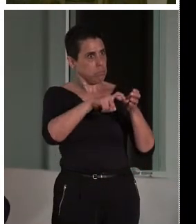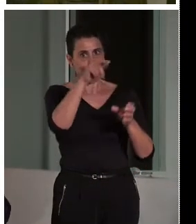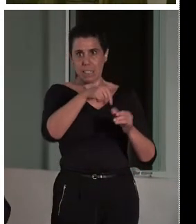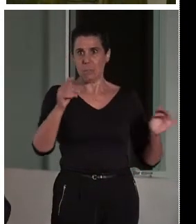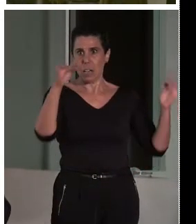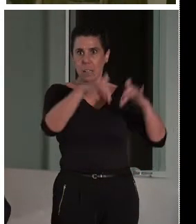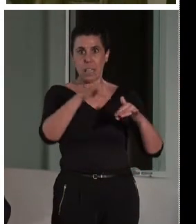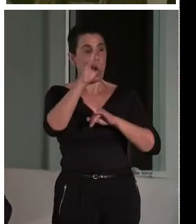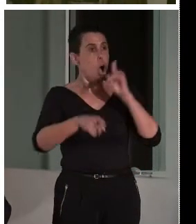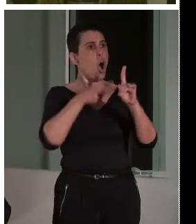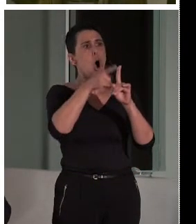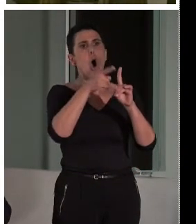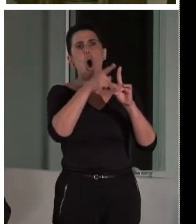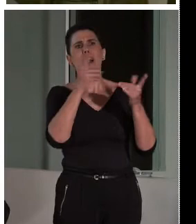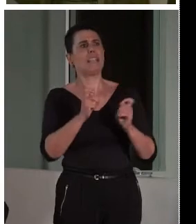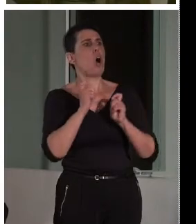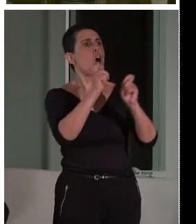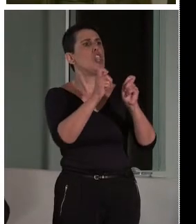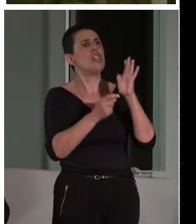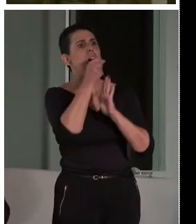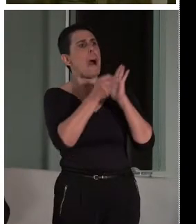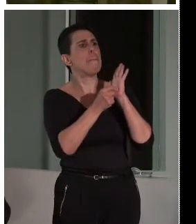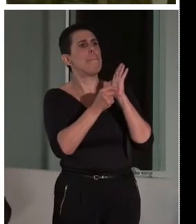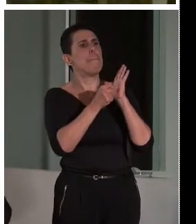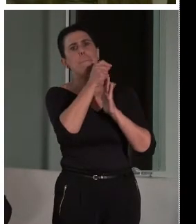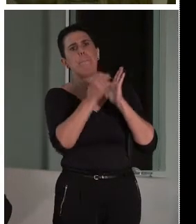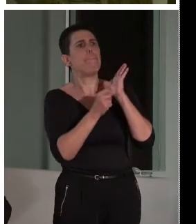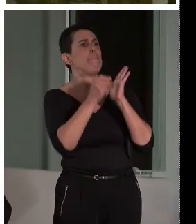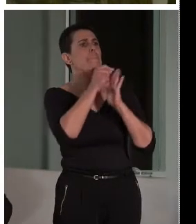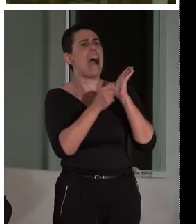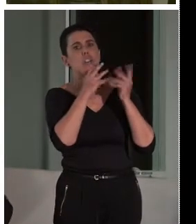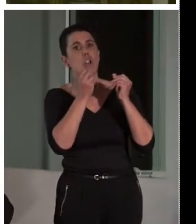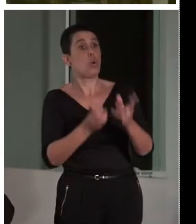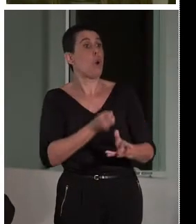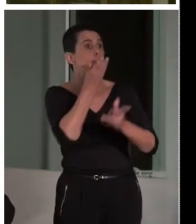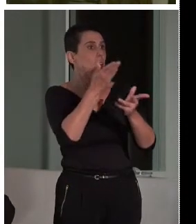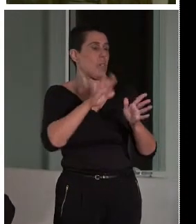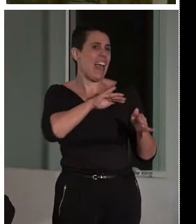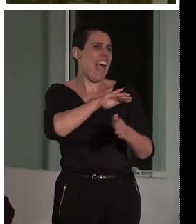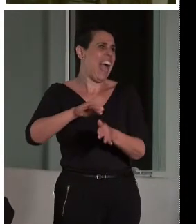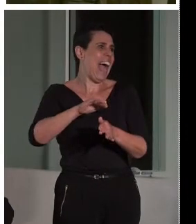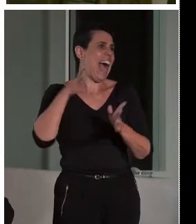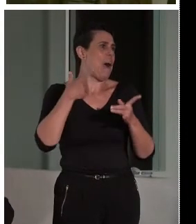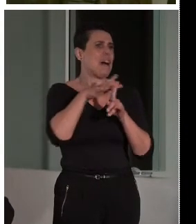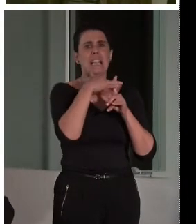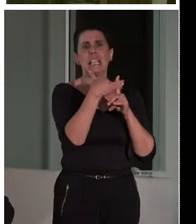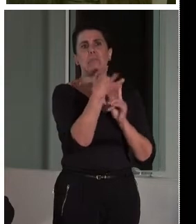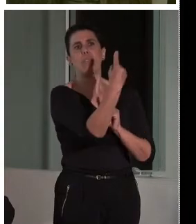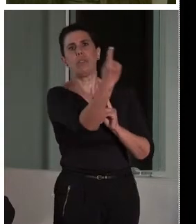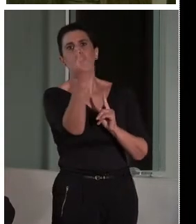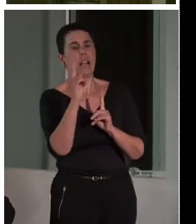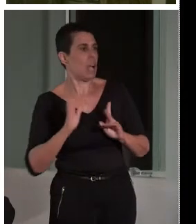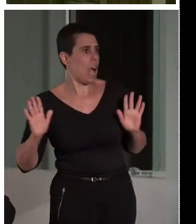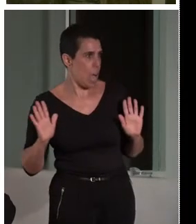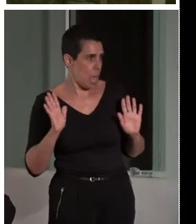todas unas pautas de relaciones y de comunicación es bueno más allá de las circunstancias concretas que luego podemos tener con cada uno de vosotros con cada